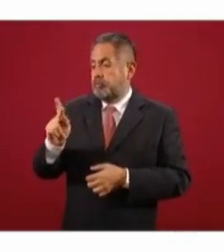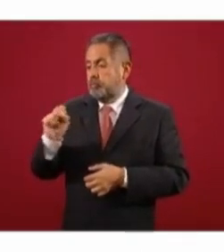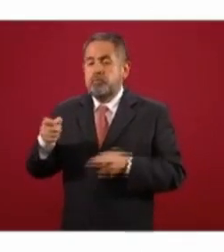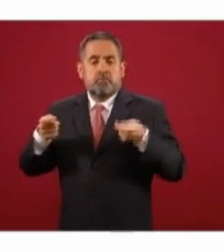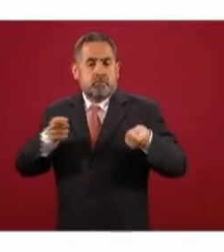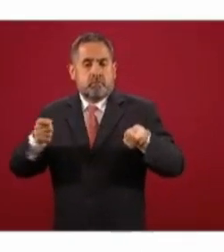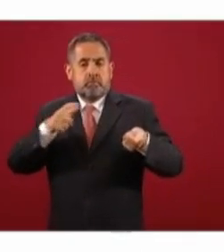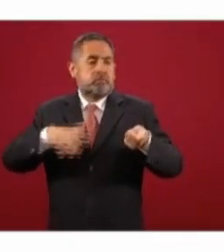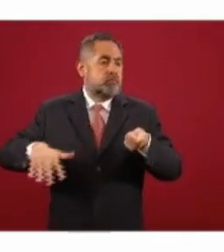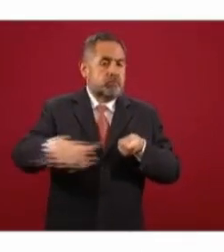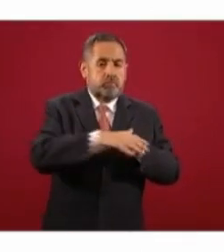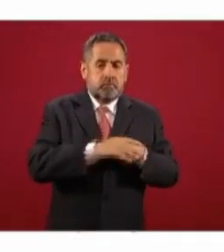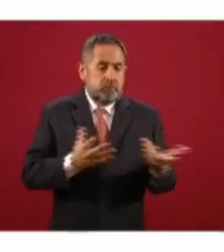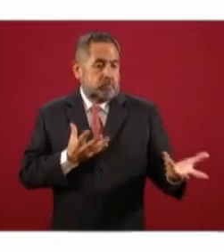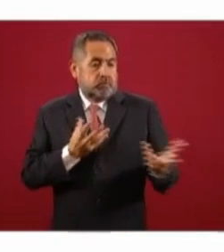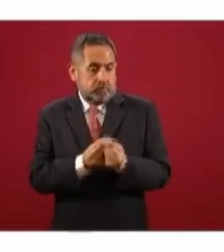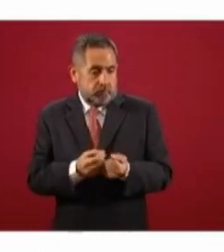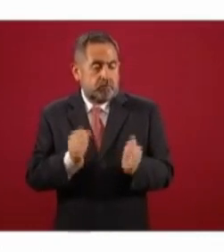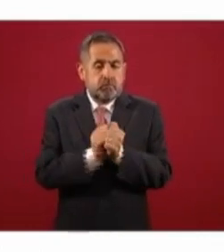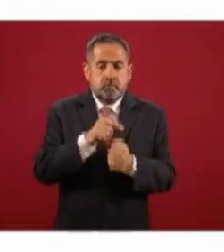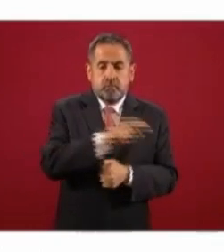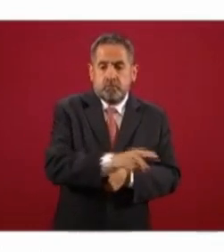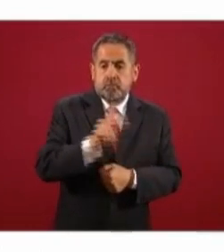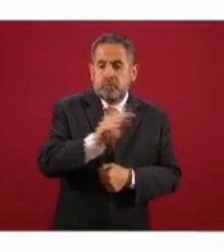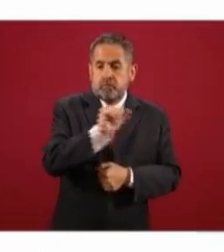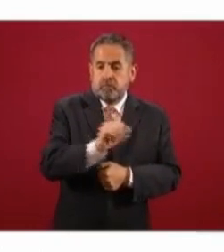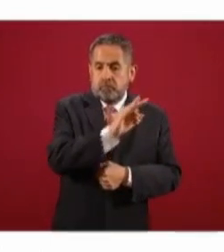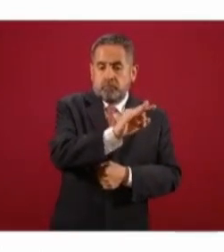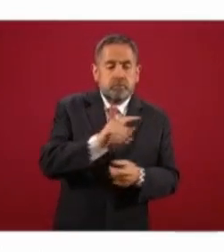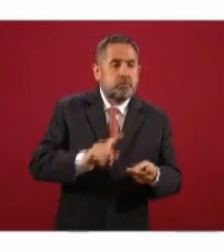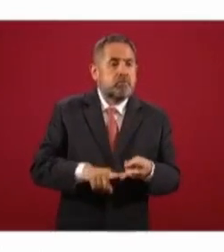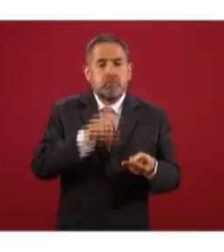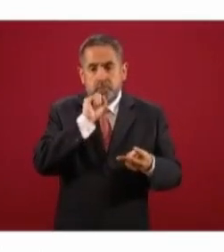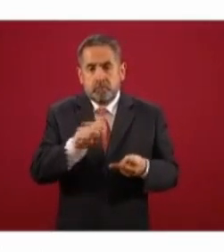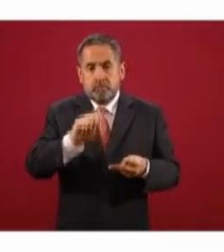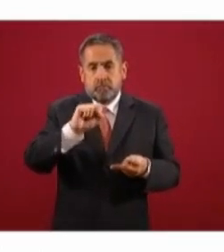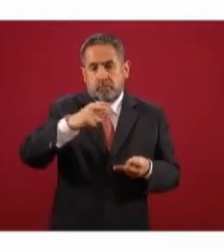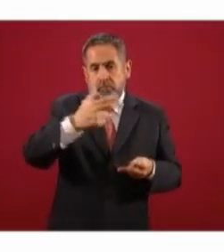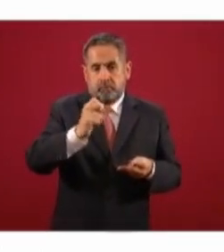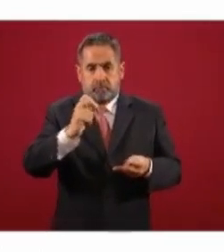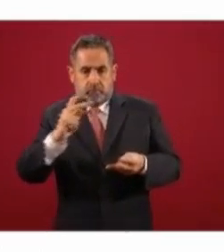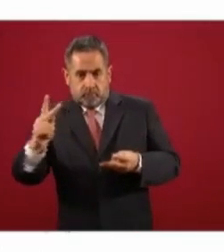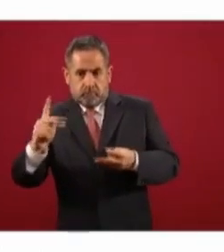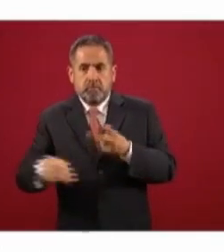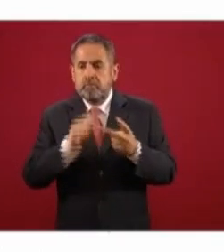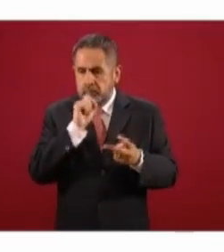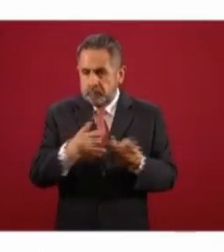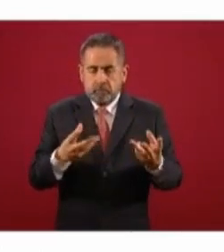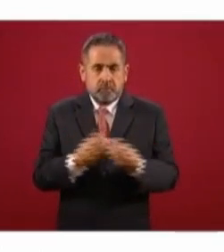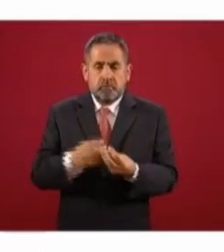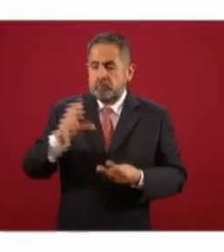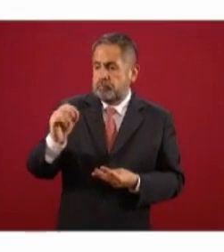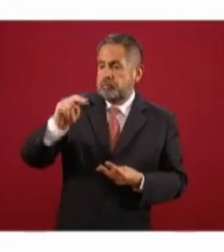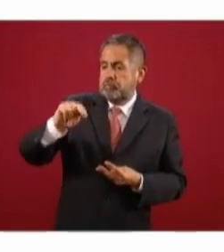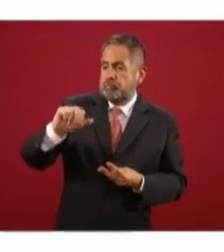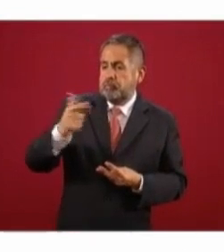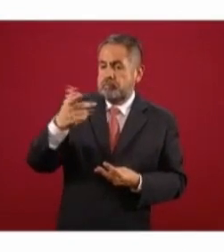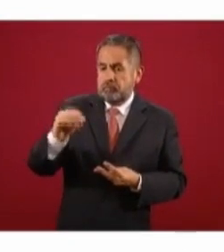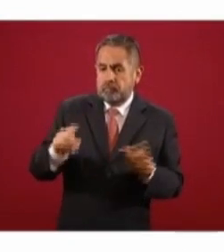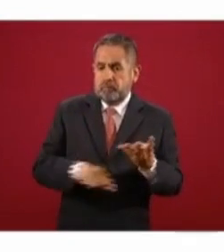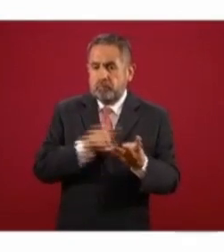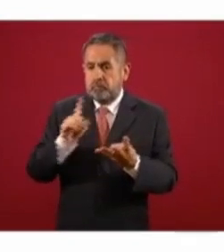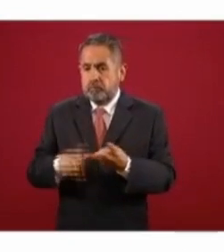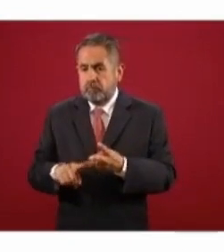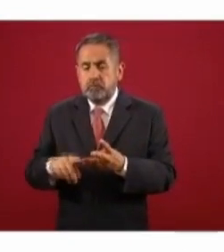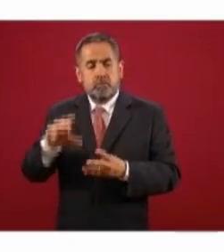pero participa el Poder Judicial de la Federación, participa la Secretaría de Hacienda, participa la CONAGO